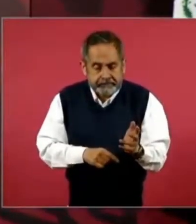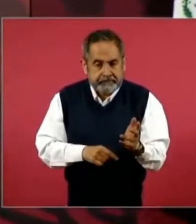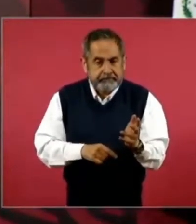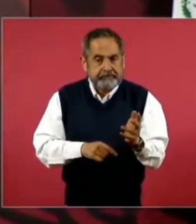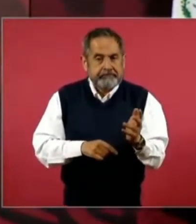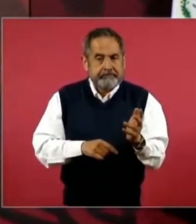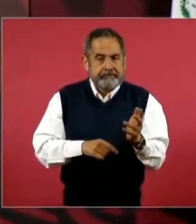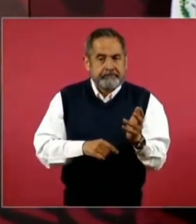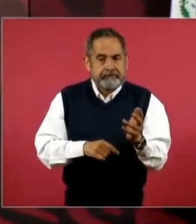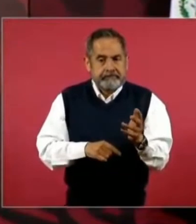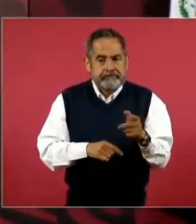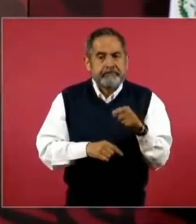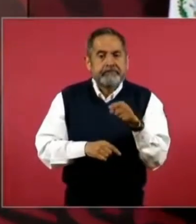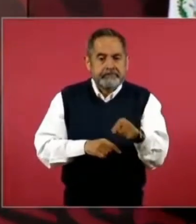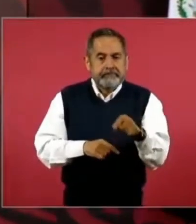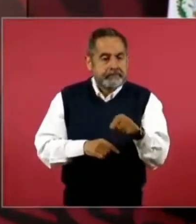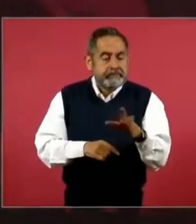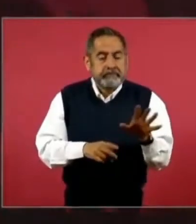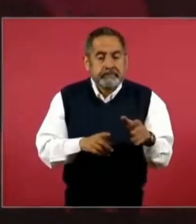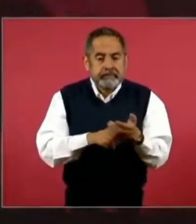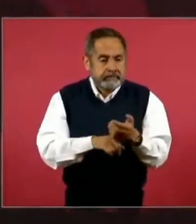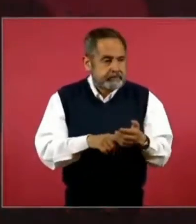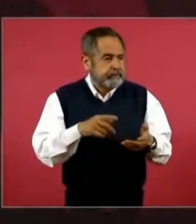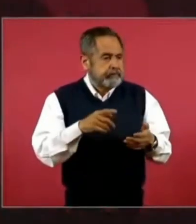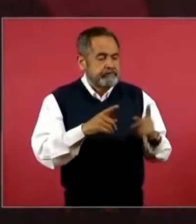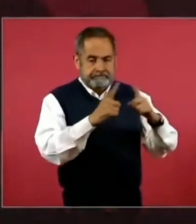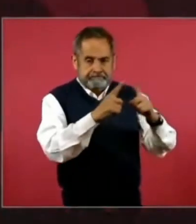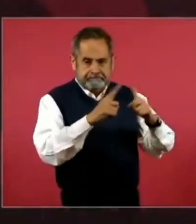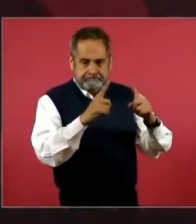se le expropiaron las tierras al clero